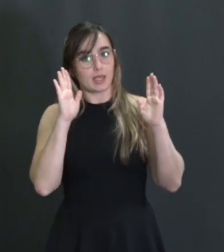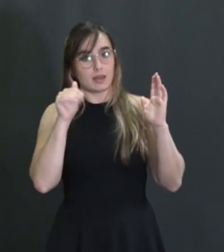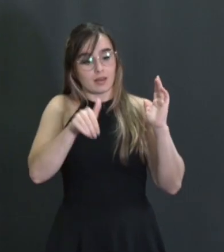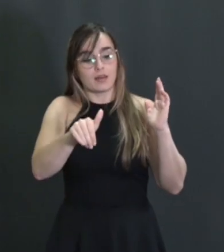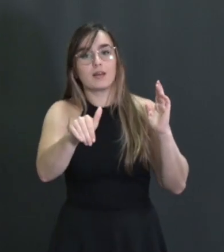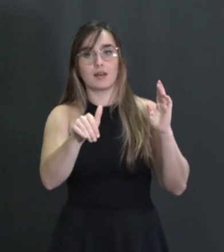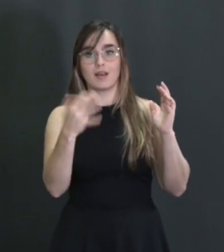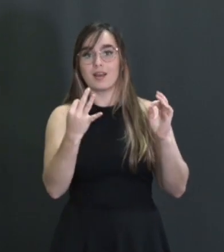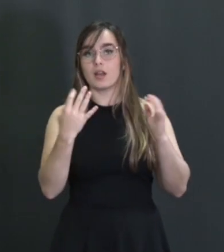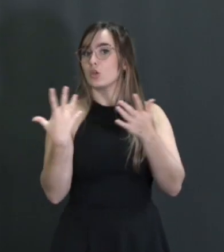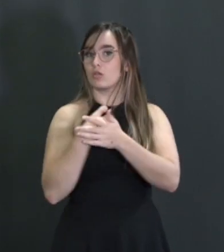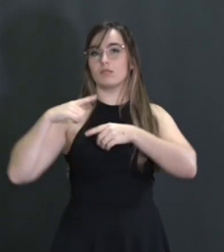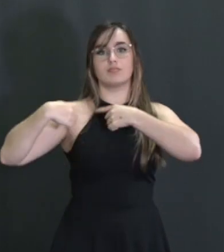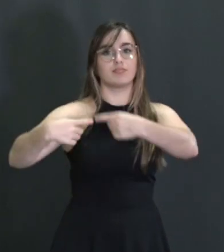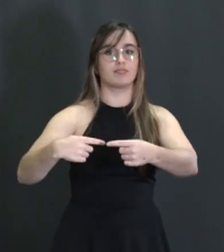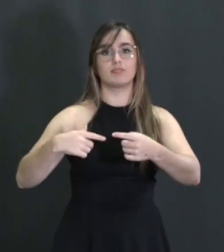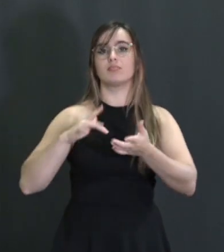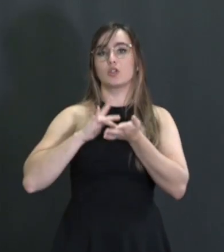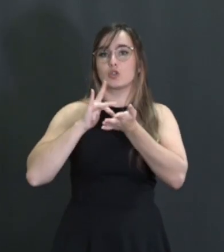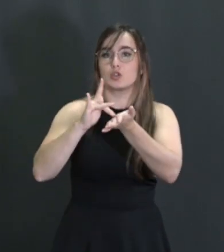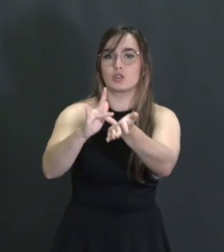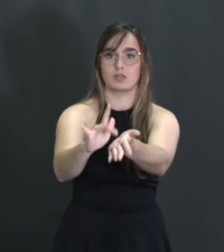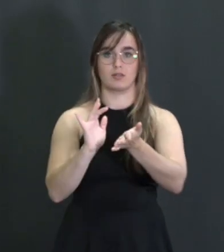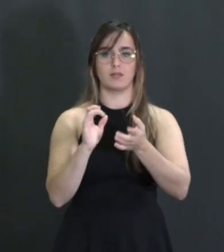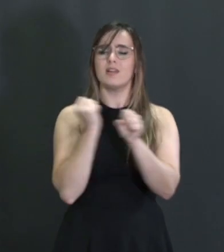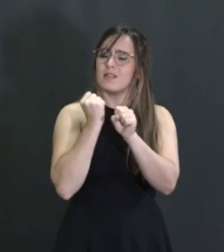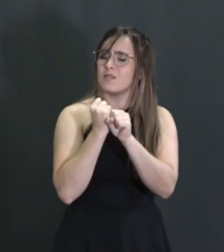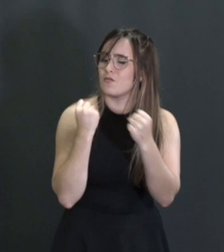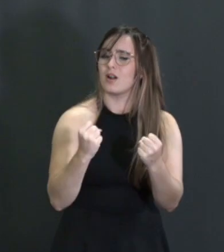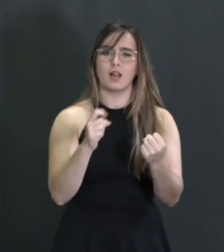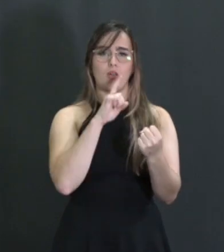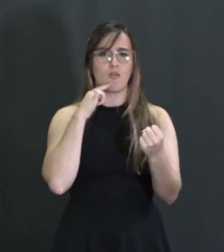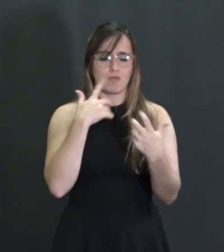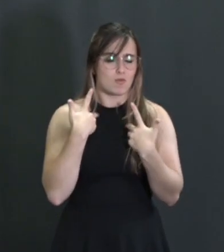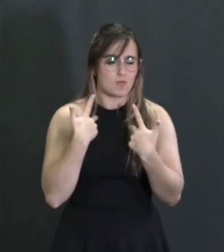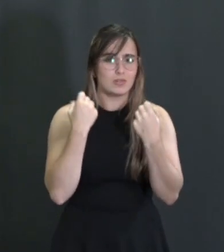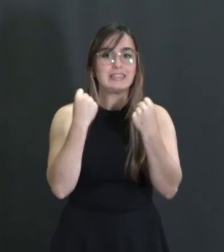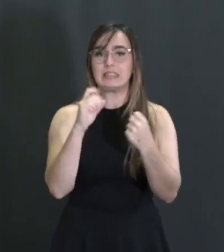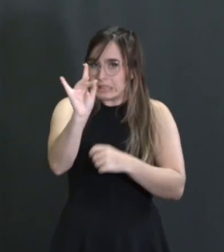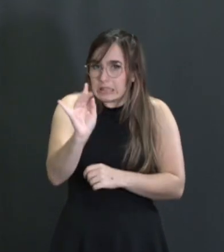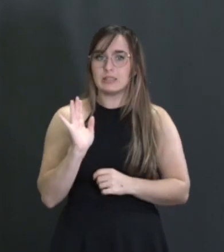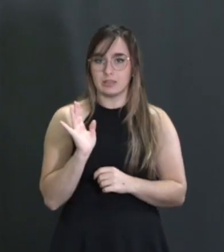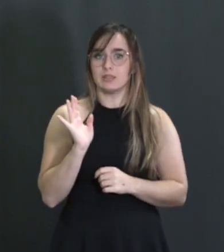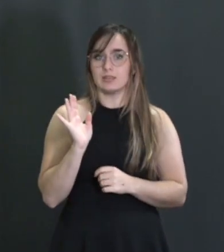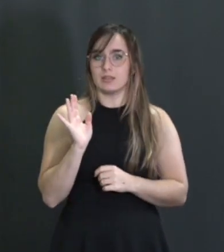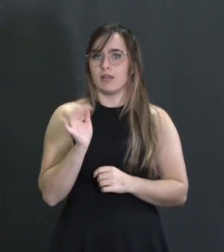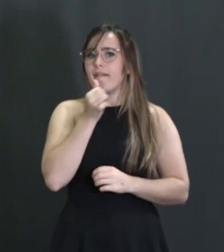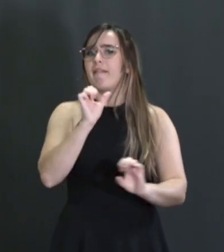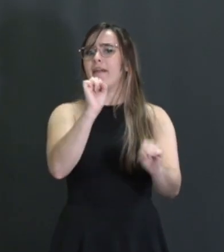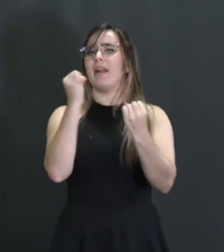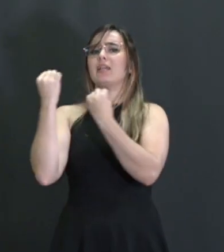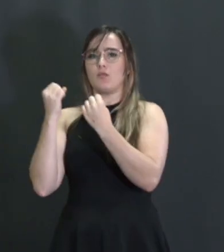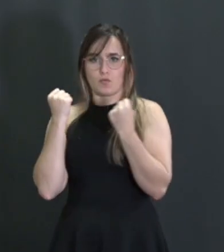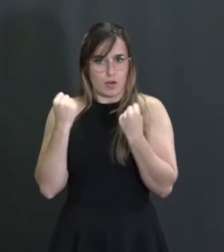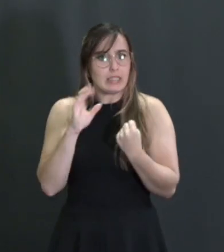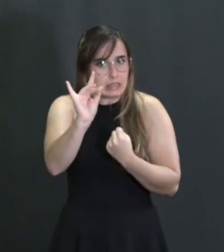todo en cascada. Con mucho trabajo, con mucho dolor, por supuesto que sí. Con muchas resistencias, porque los